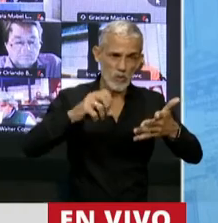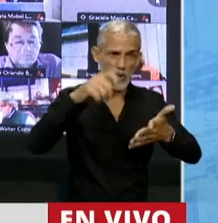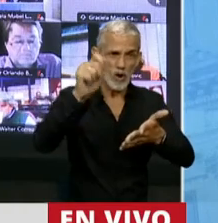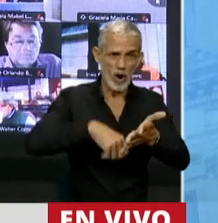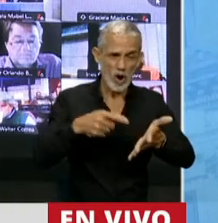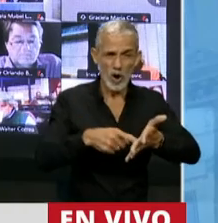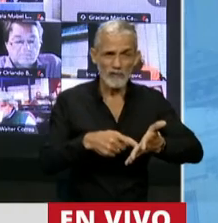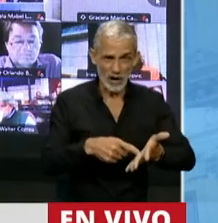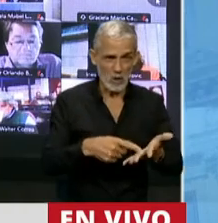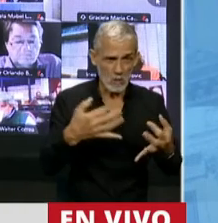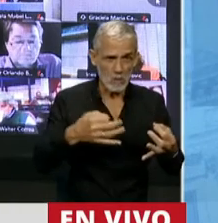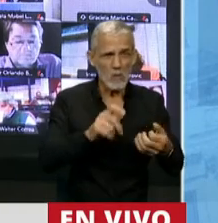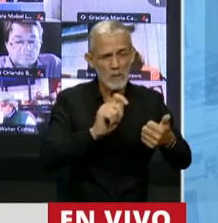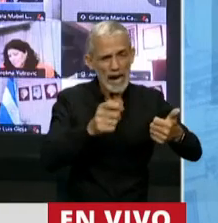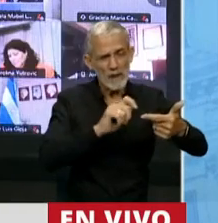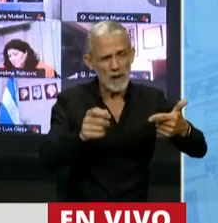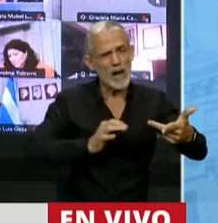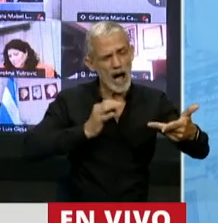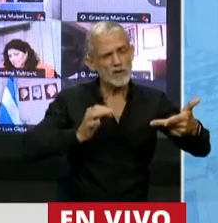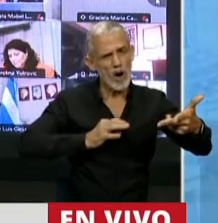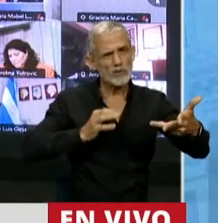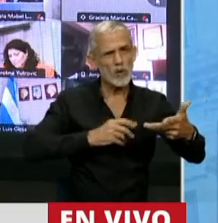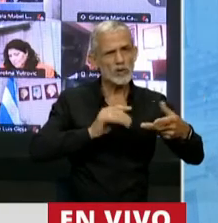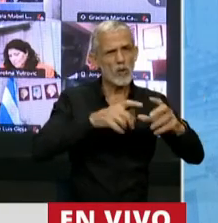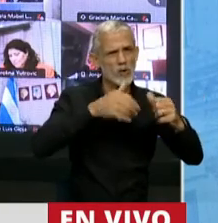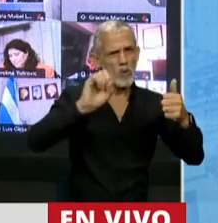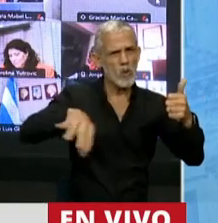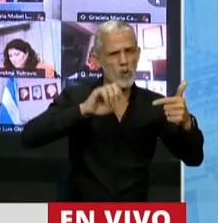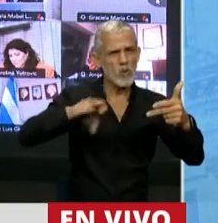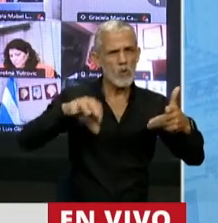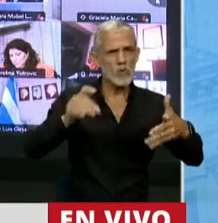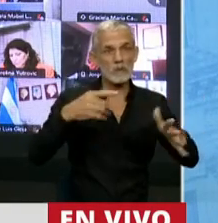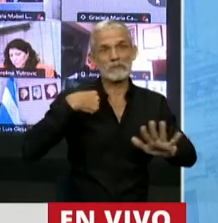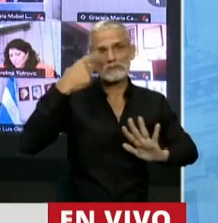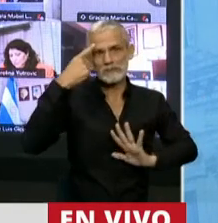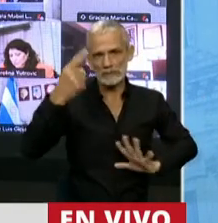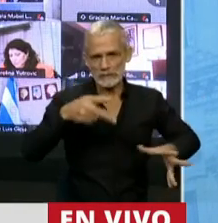fue siendo ejecutado mes a mes, año a año, en detrimento de los ingresos, entendemos